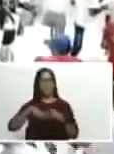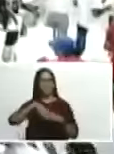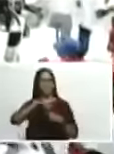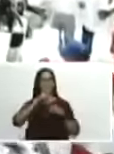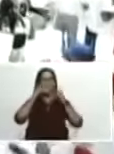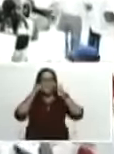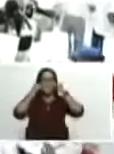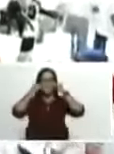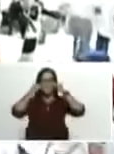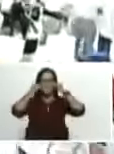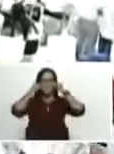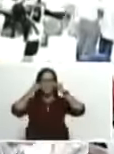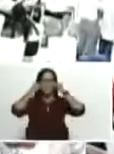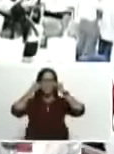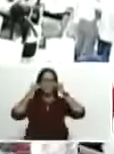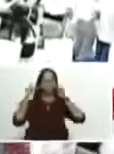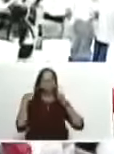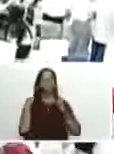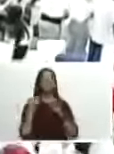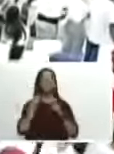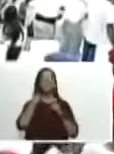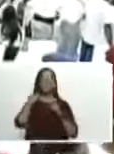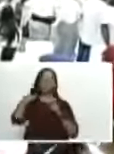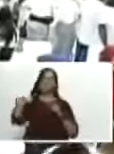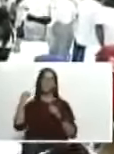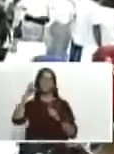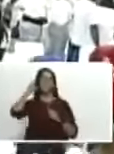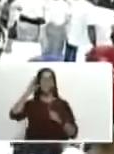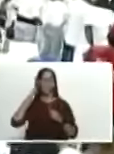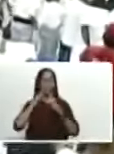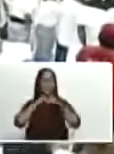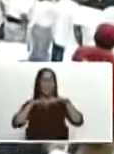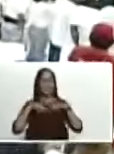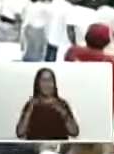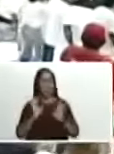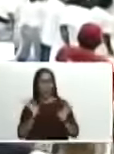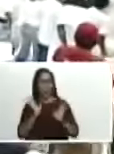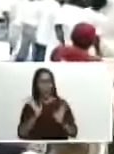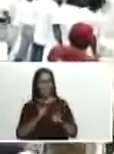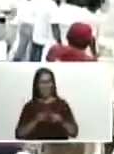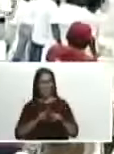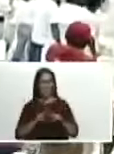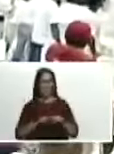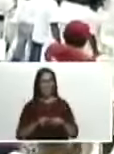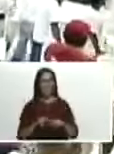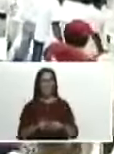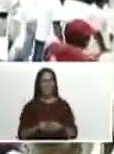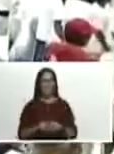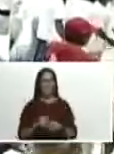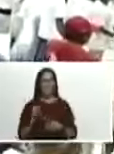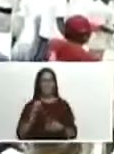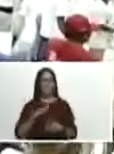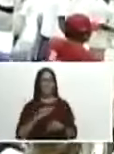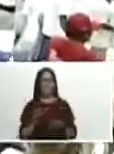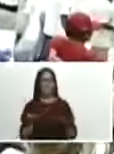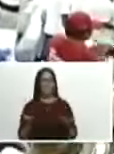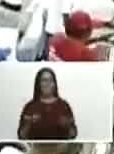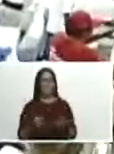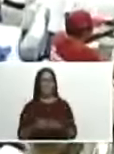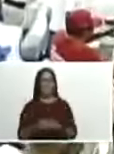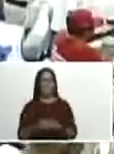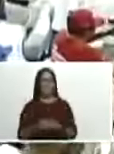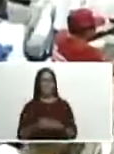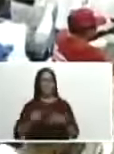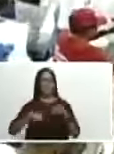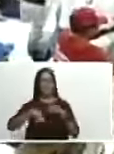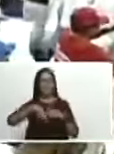aquí. Avanzando por aquí. Que Dios me las bendiga. Hola, chiquita. ¿Cómo están ustedes? Bueno,